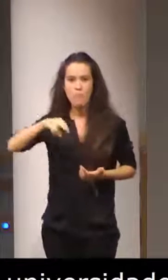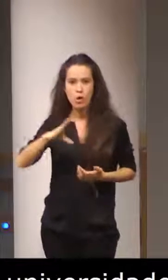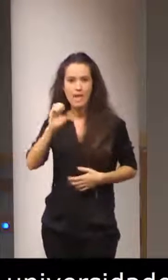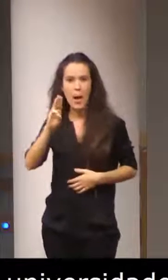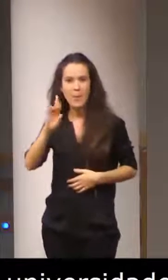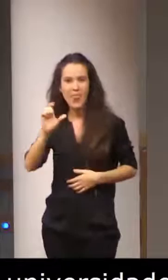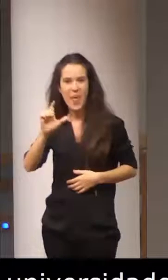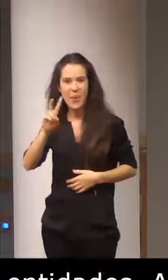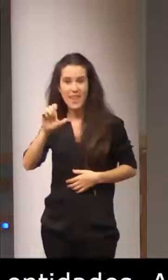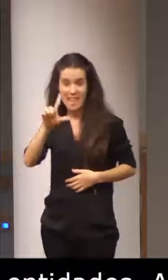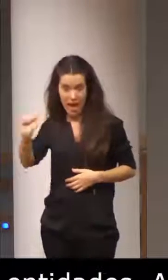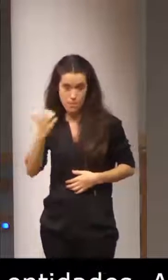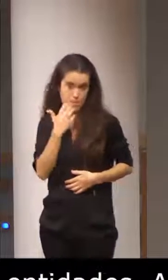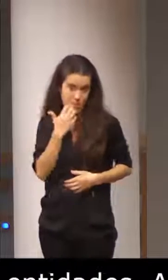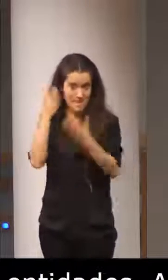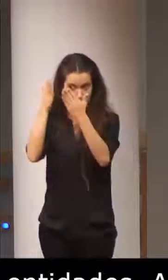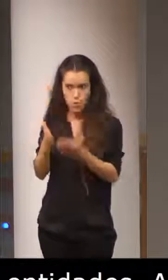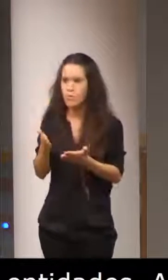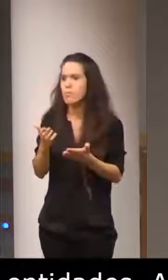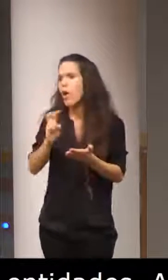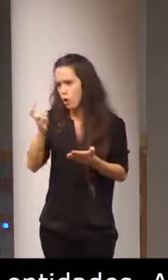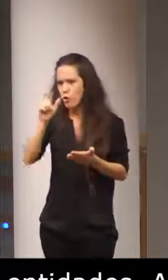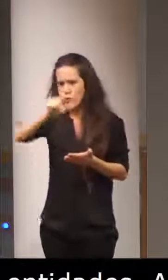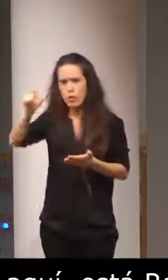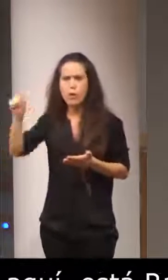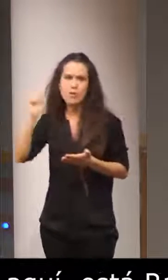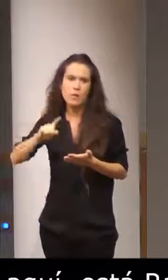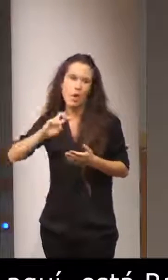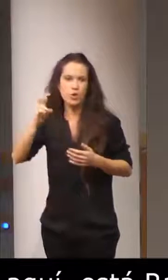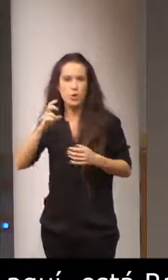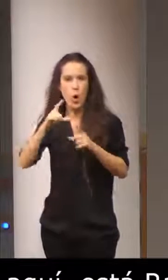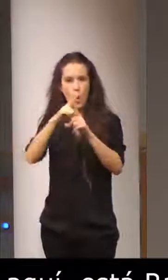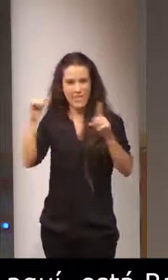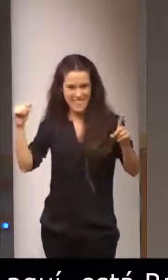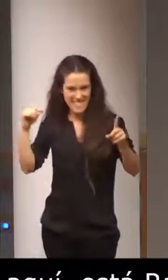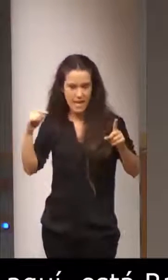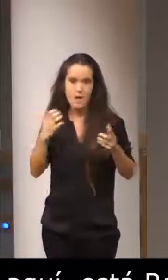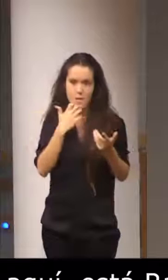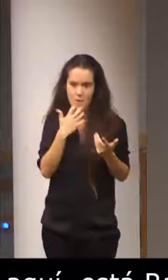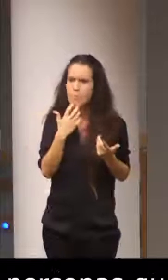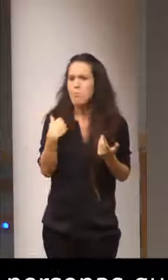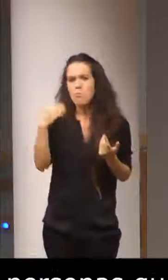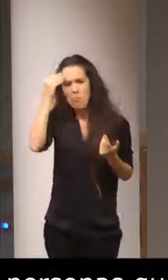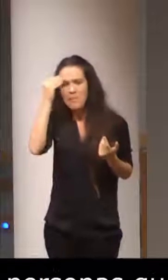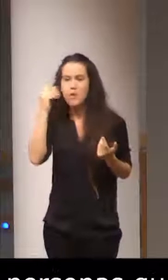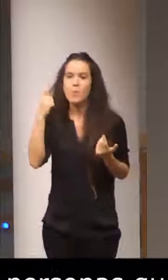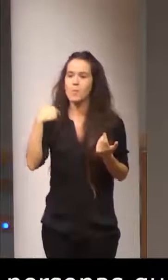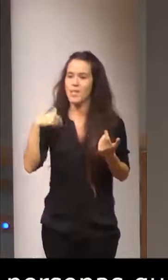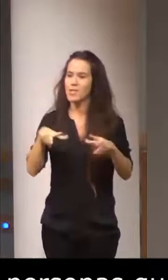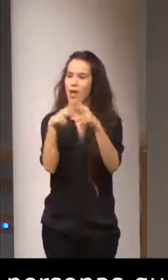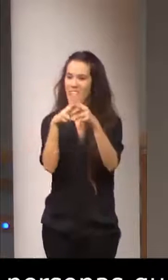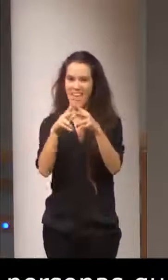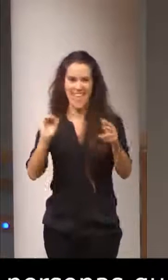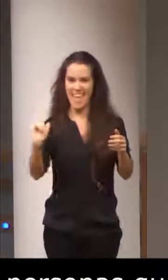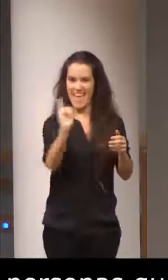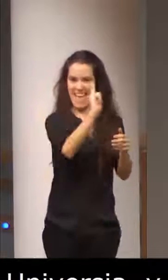personas que proceden pues en este caso de universidad de otros lugares digamos creo que responde a un sentir social y